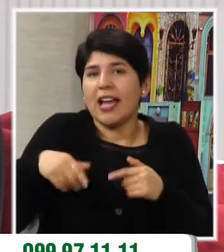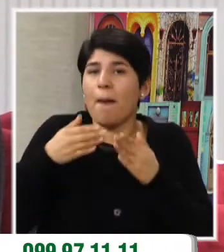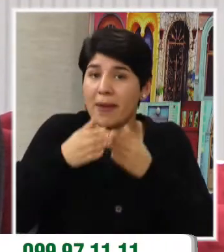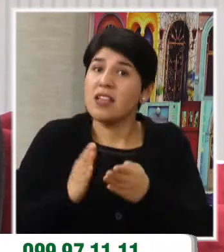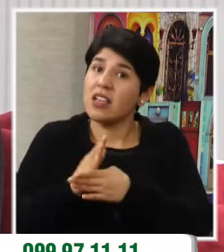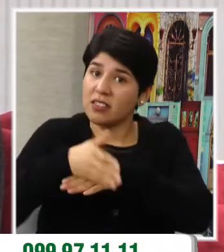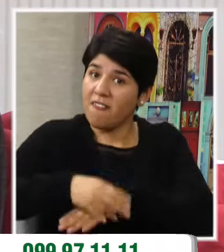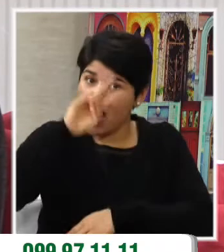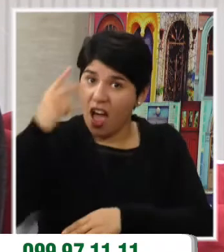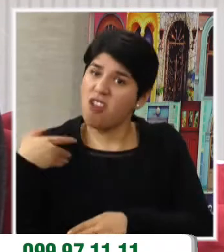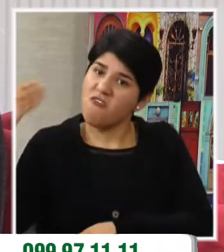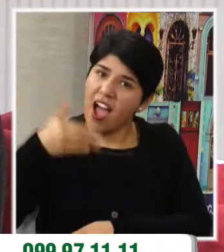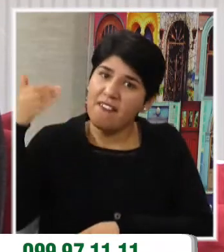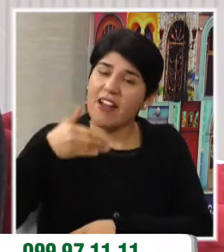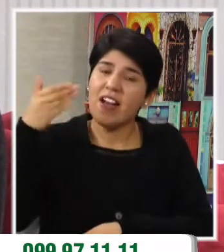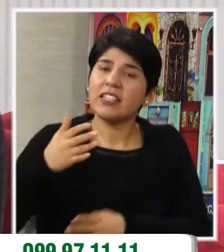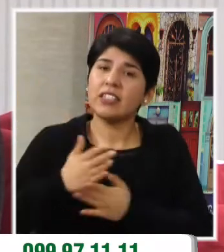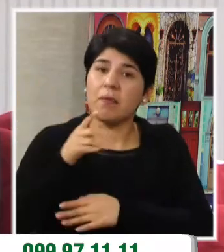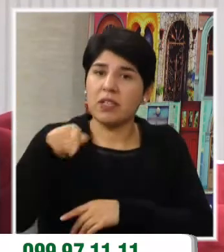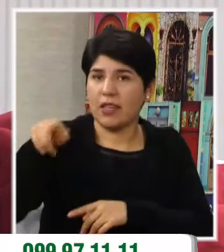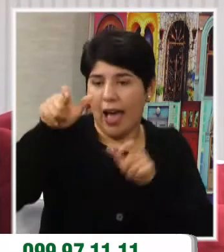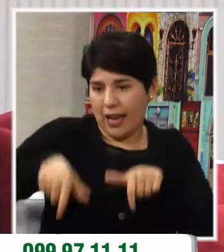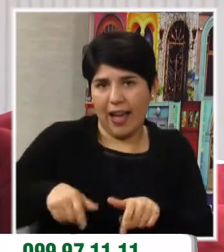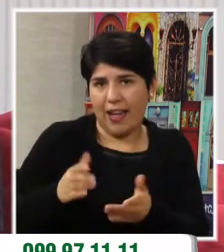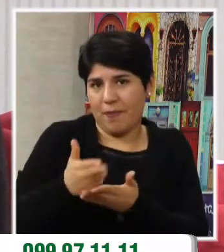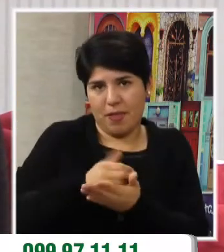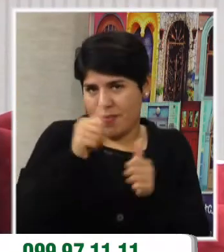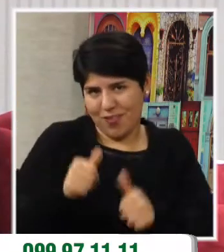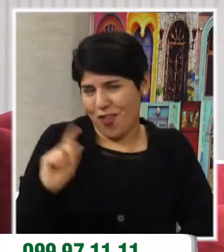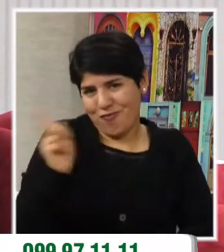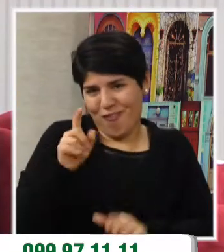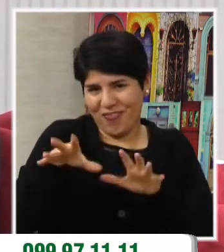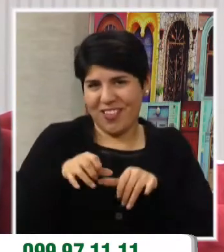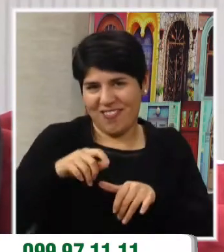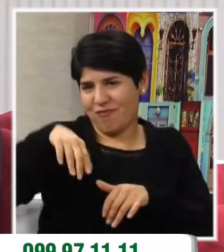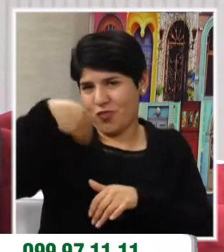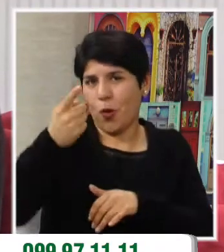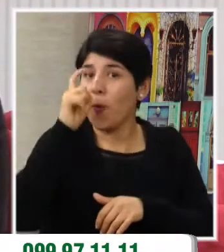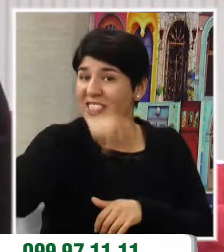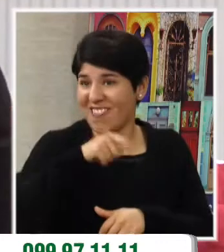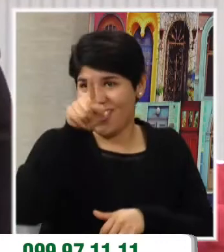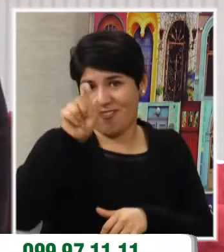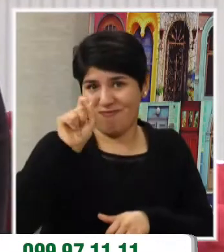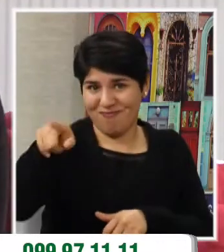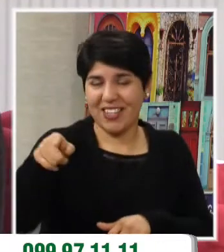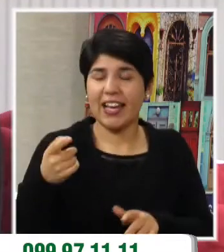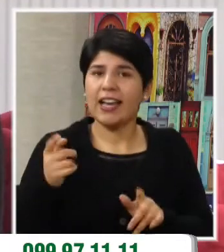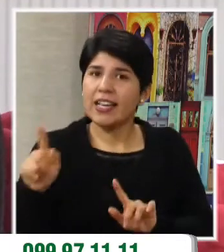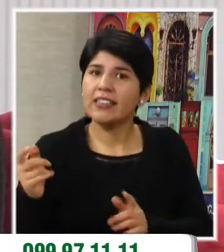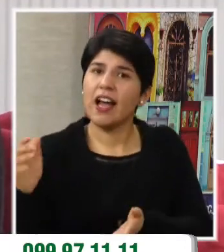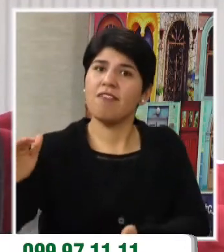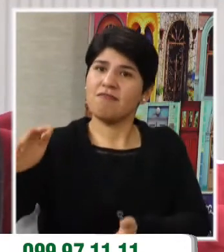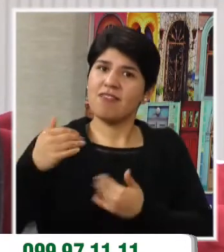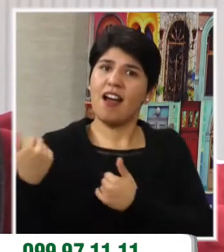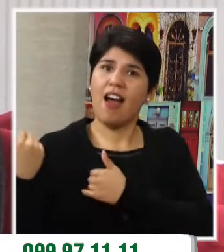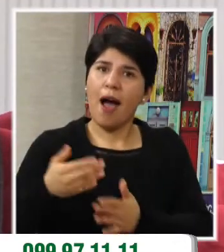accesible en verano nos hizo este que no vive en el departamento no vive en montevideo nos hizo una donación